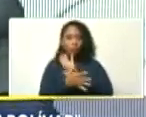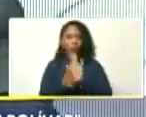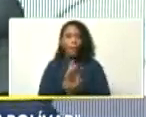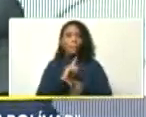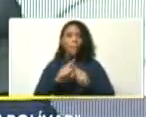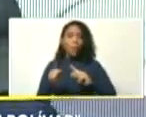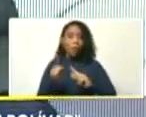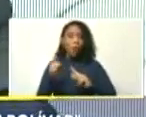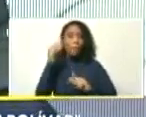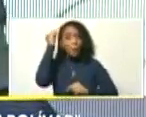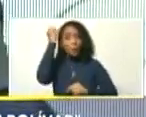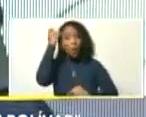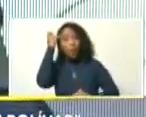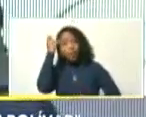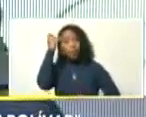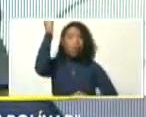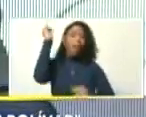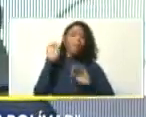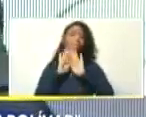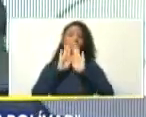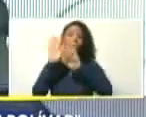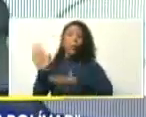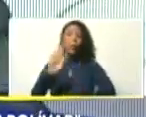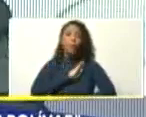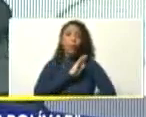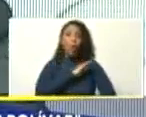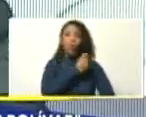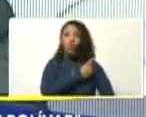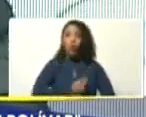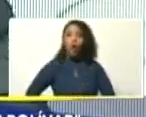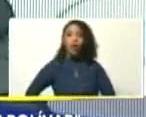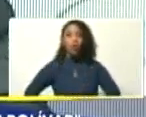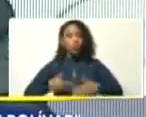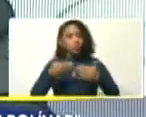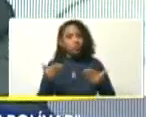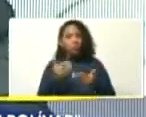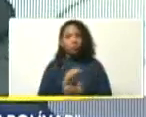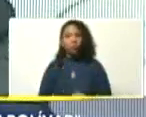le ocurrió la idea, que fue apoyada por los propietarios, de